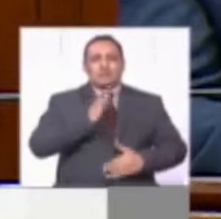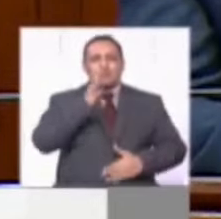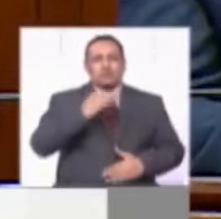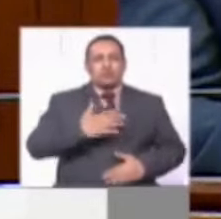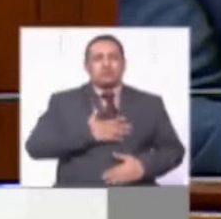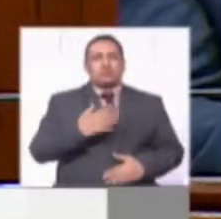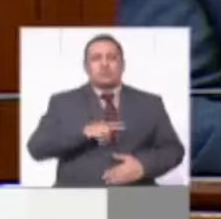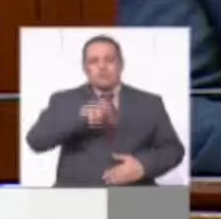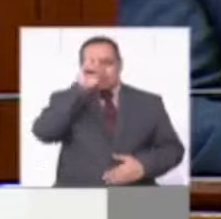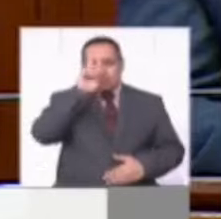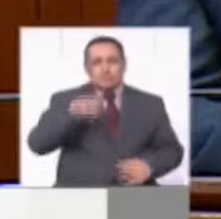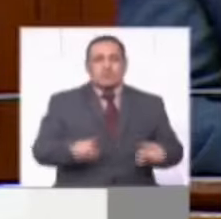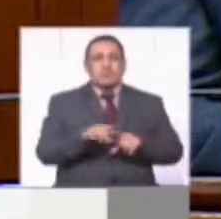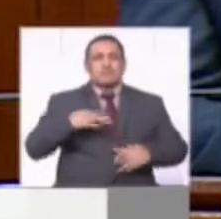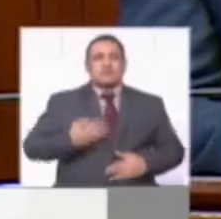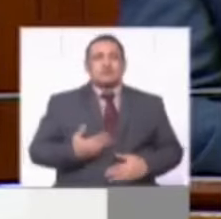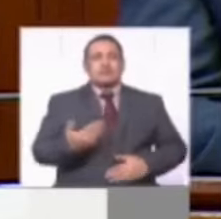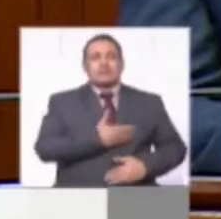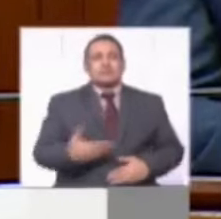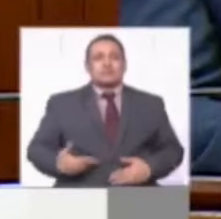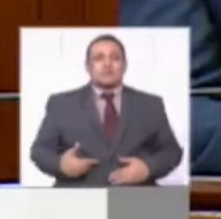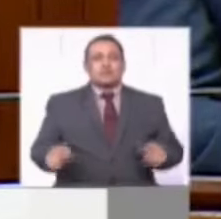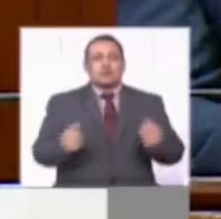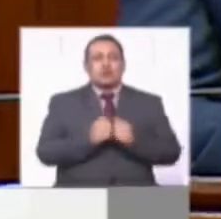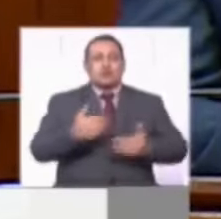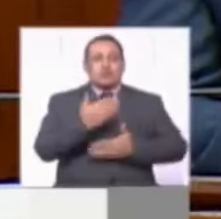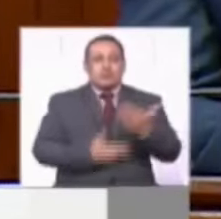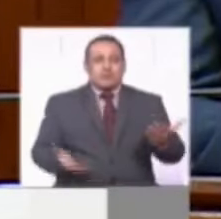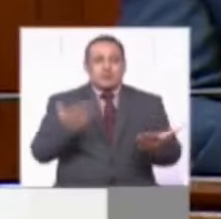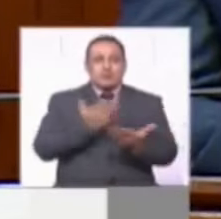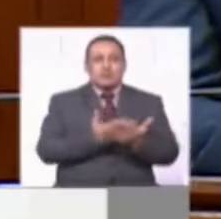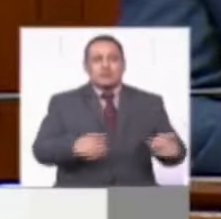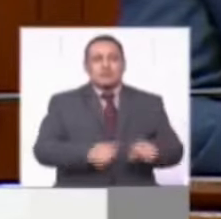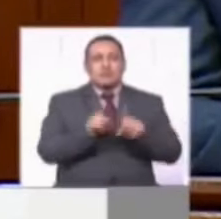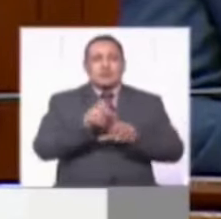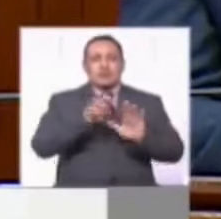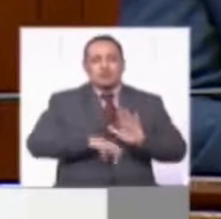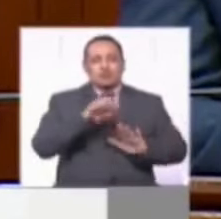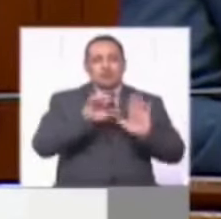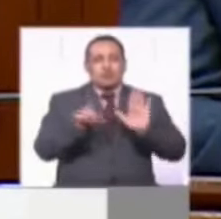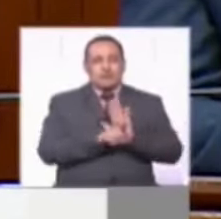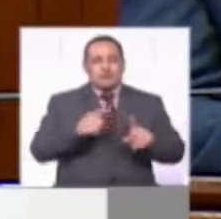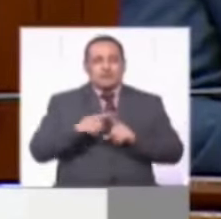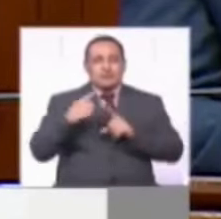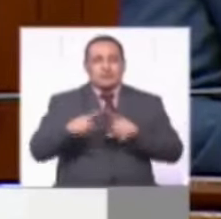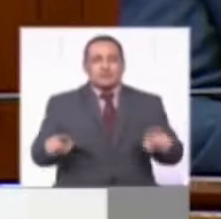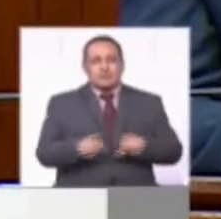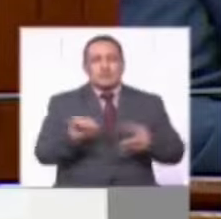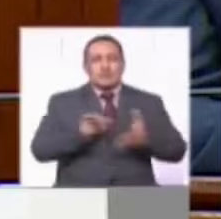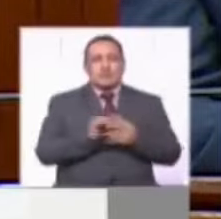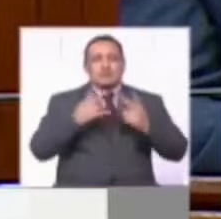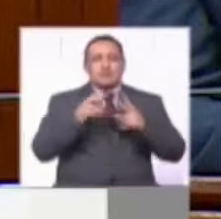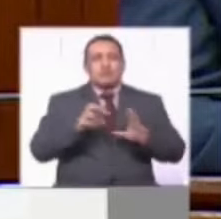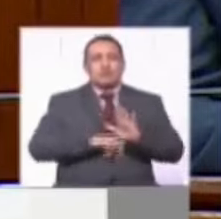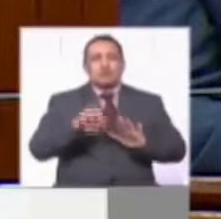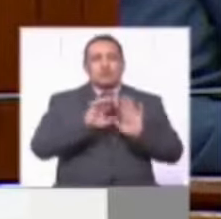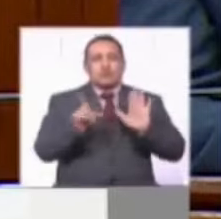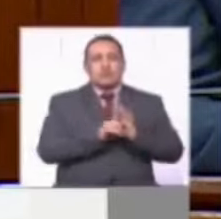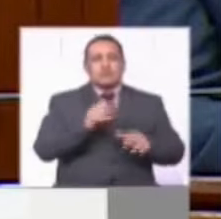nuestra nación. Señor presidente, con un texto sustitutorio al predictamen multipartidario que contiene mi proyecto de ley